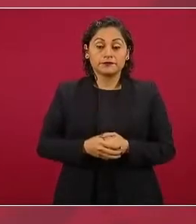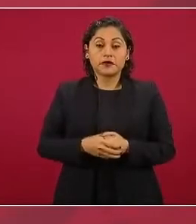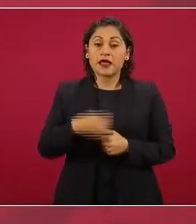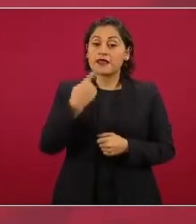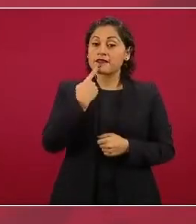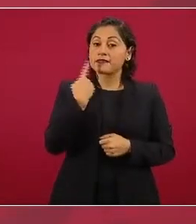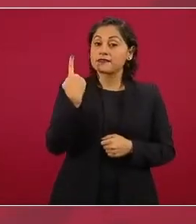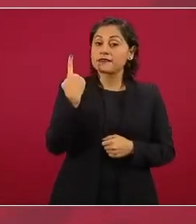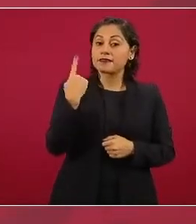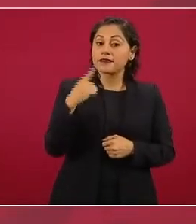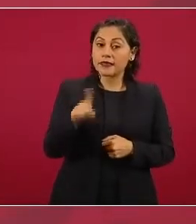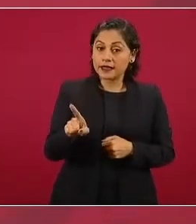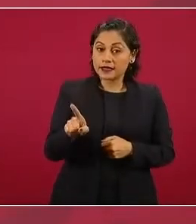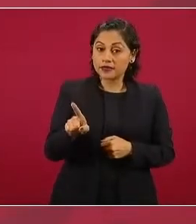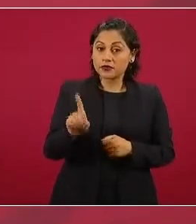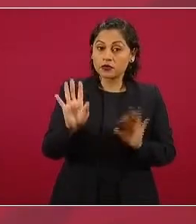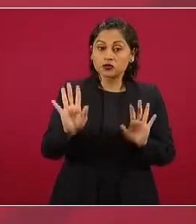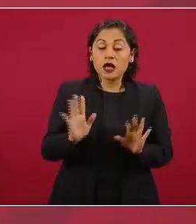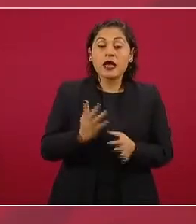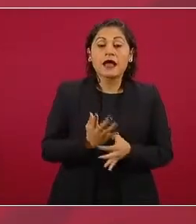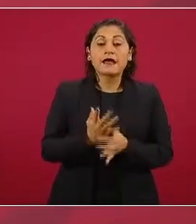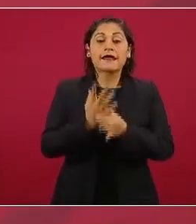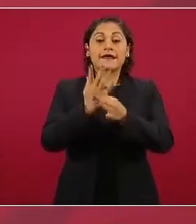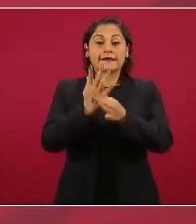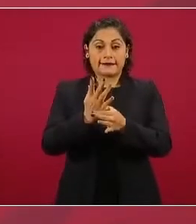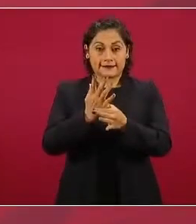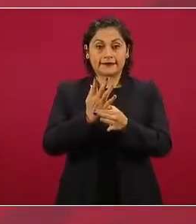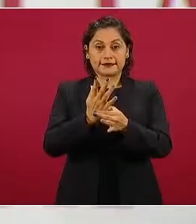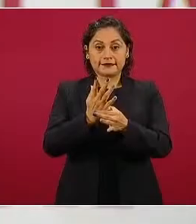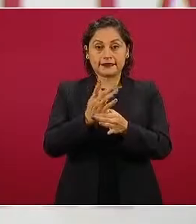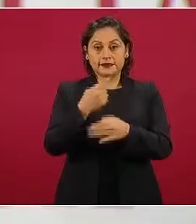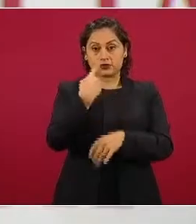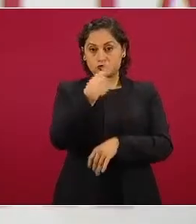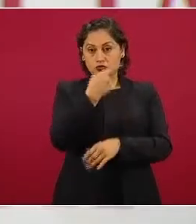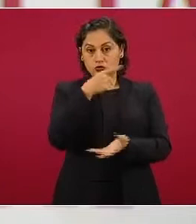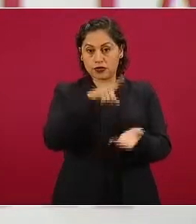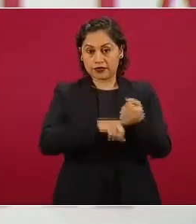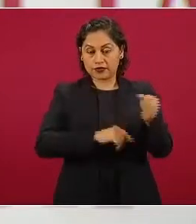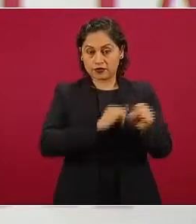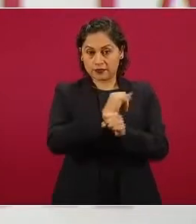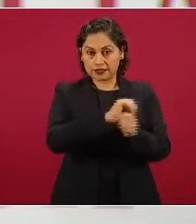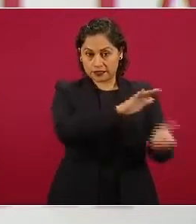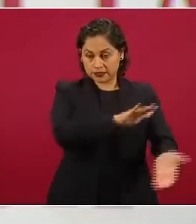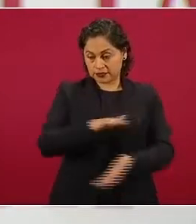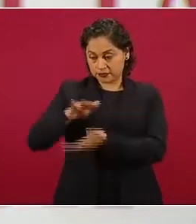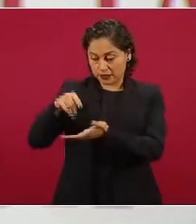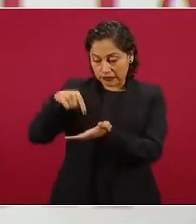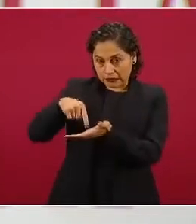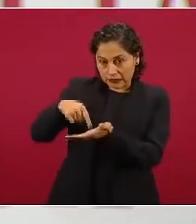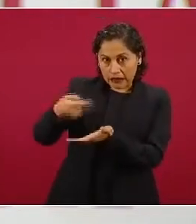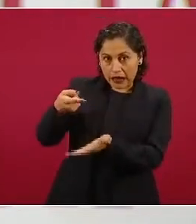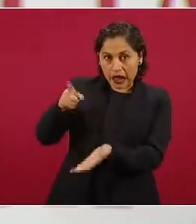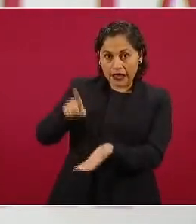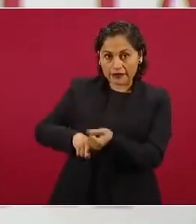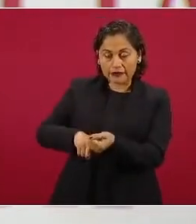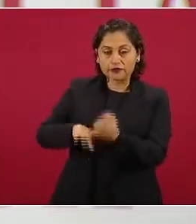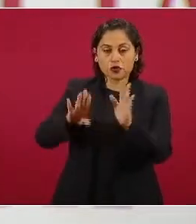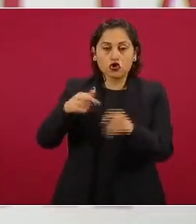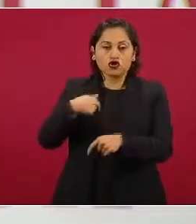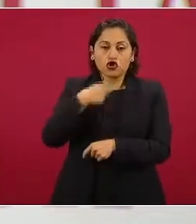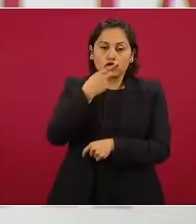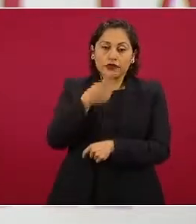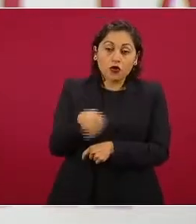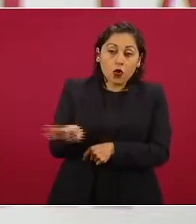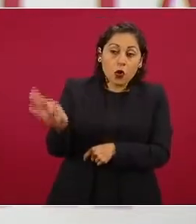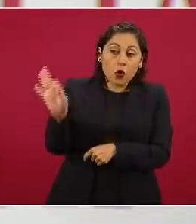delitos que presumiblemente están incluidos en la investigación. ¿Por qué presumiblemente? Porque pues todavía no sabemos